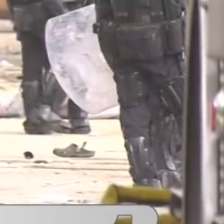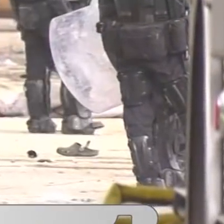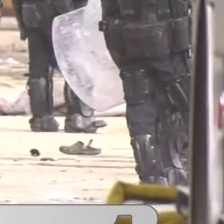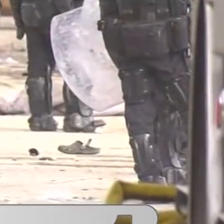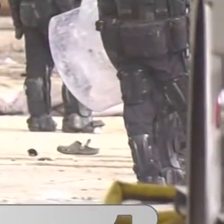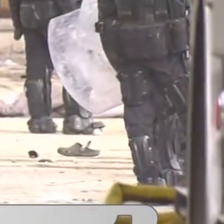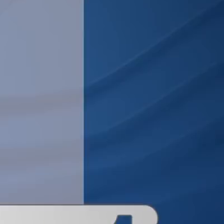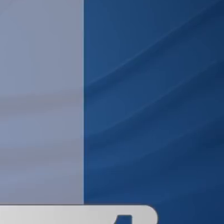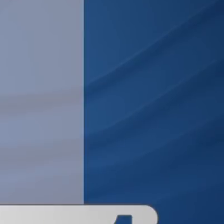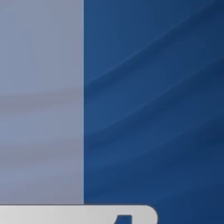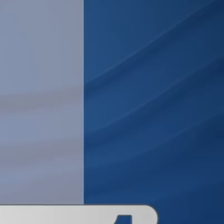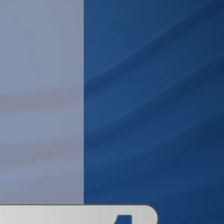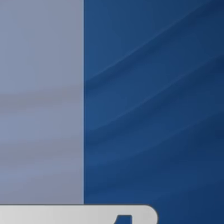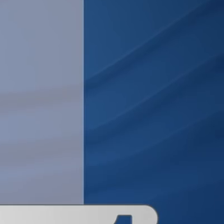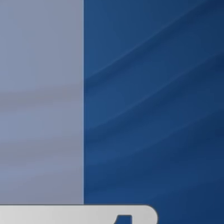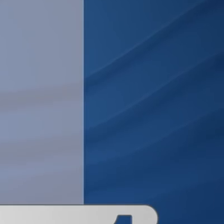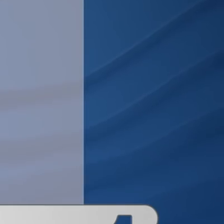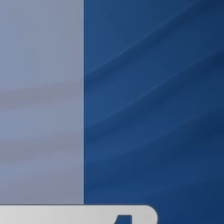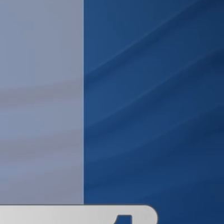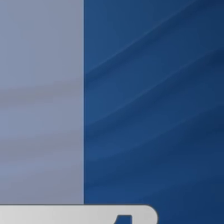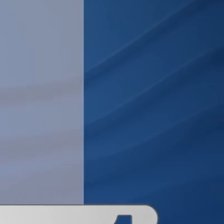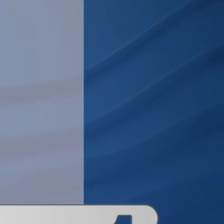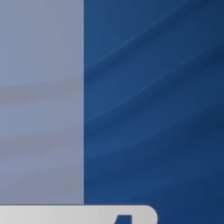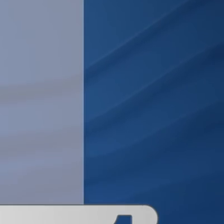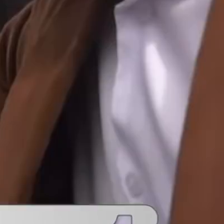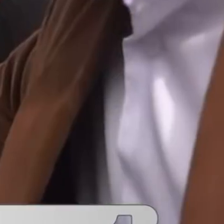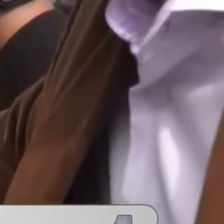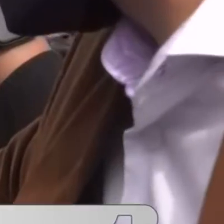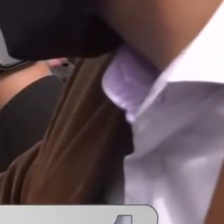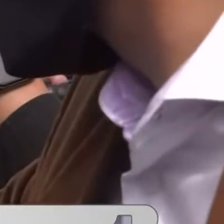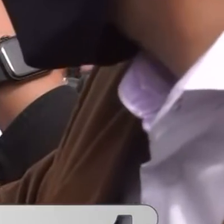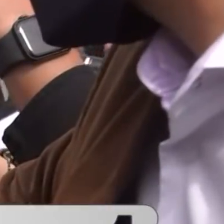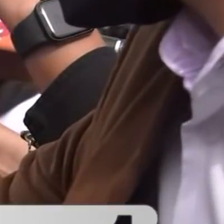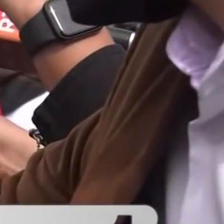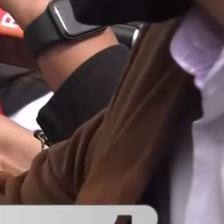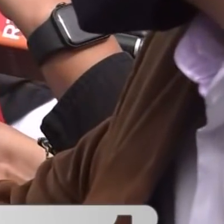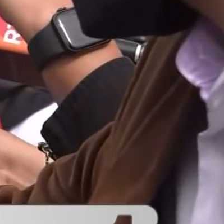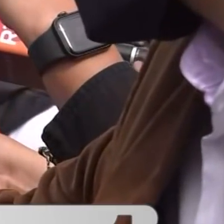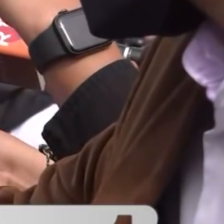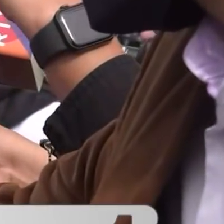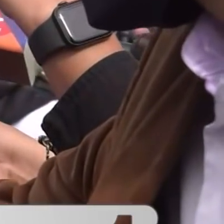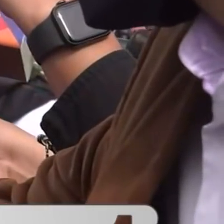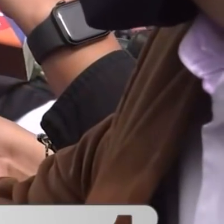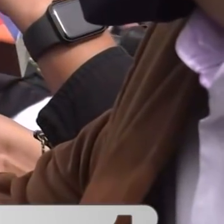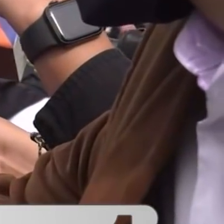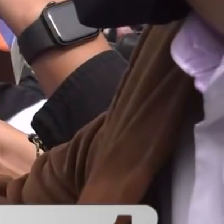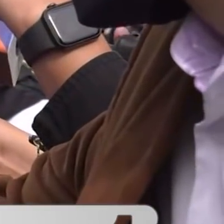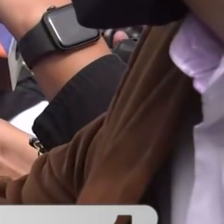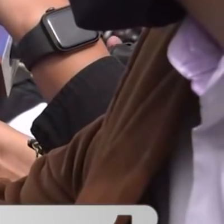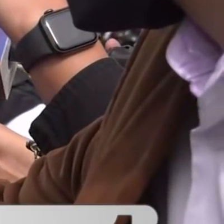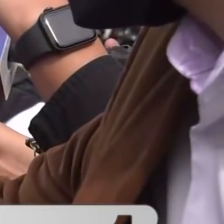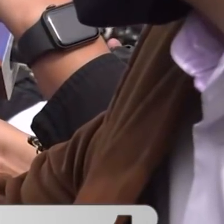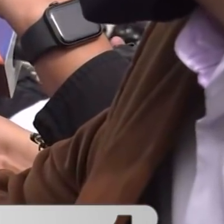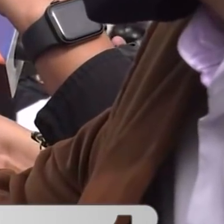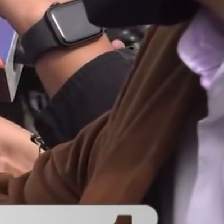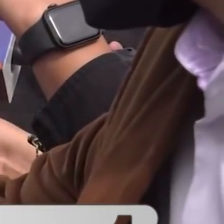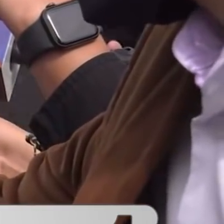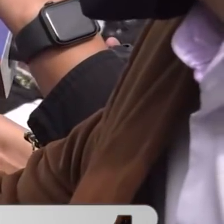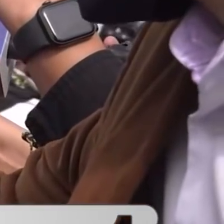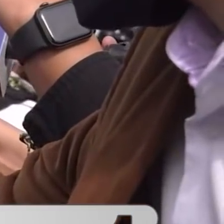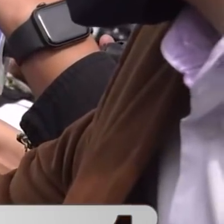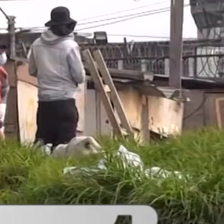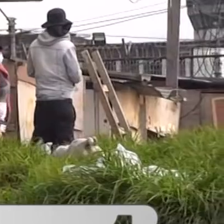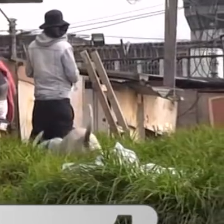desplazados que ocupaban el lugar quemaron llantas para evitar el operativo. Tenemos identificado apenas 15 niños que han salido del lote, no hemos podido